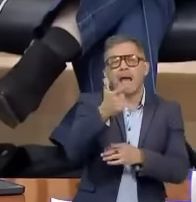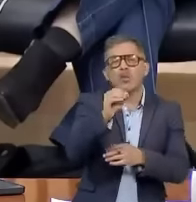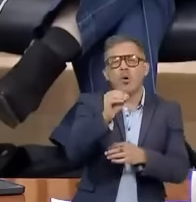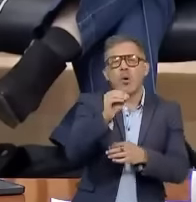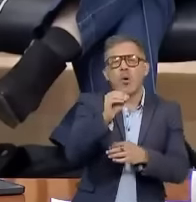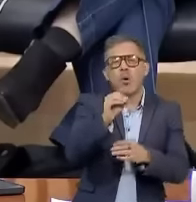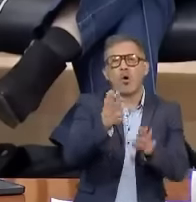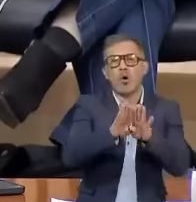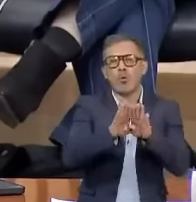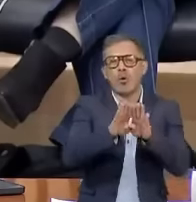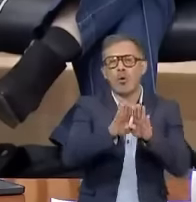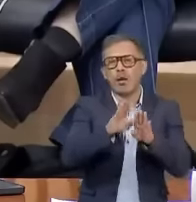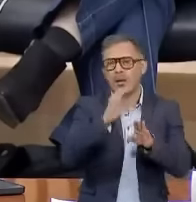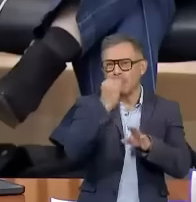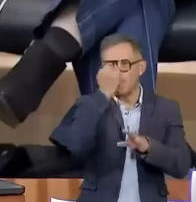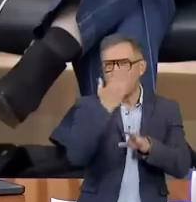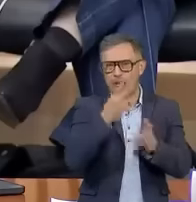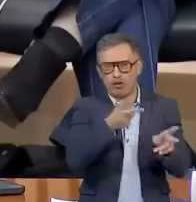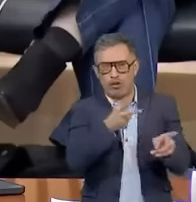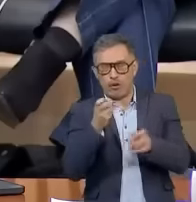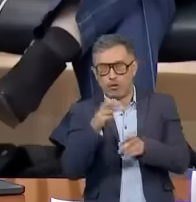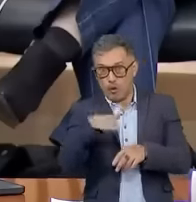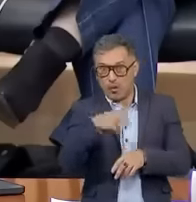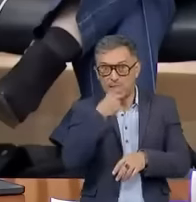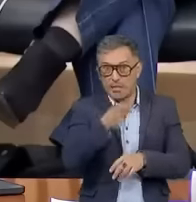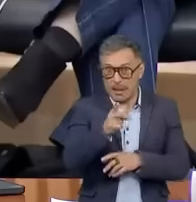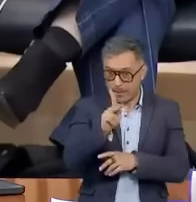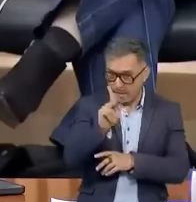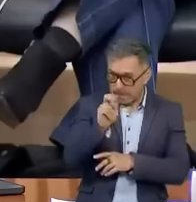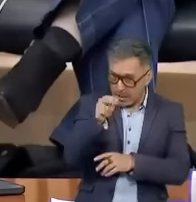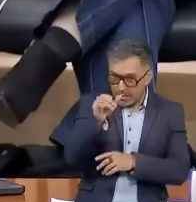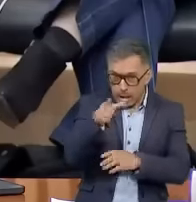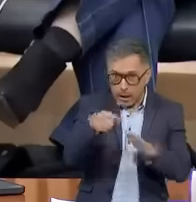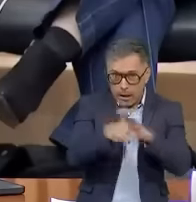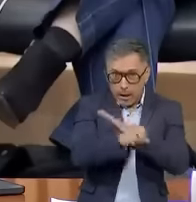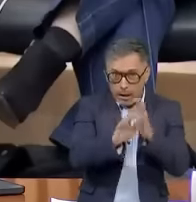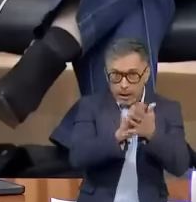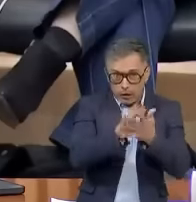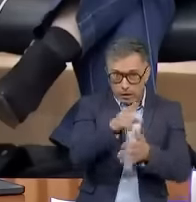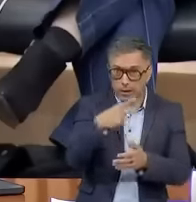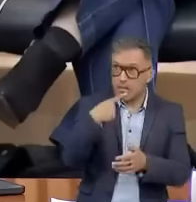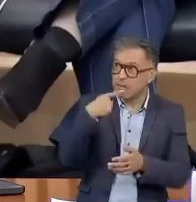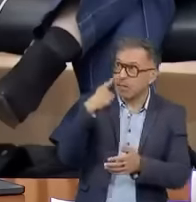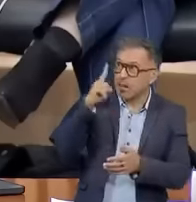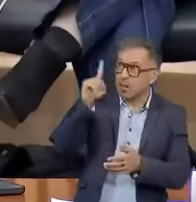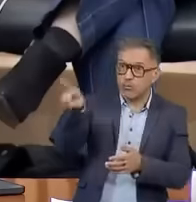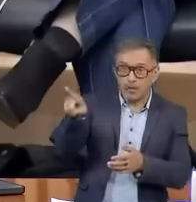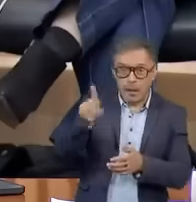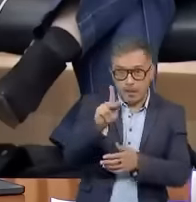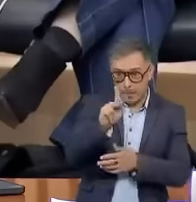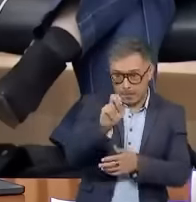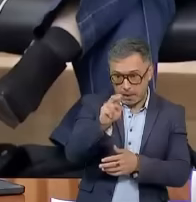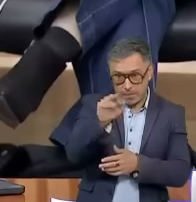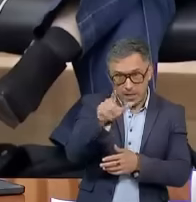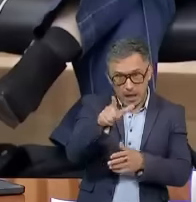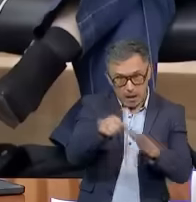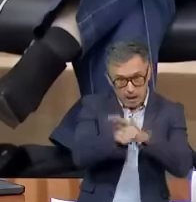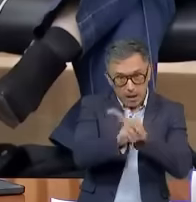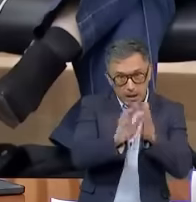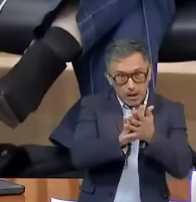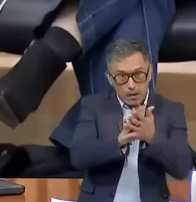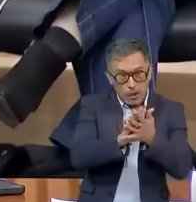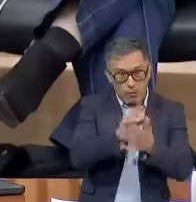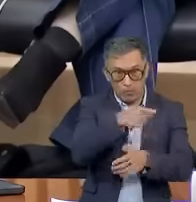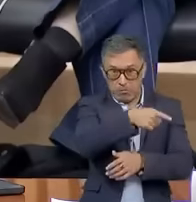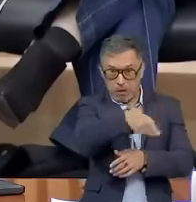porque dijo hace rato que el tipo penal a aplicar por esta denuncia penal que piensan